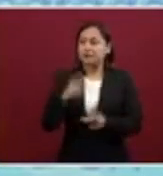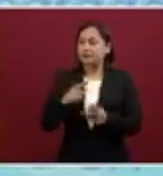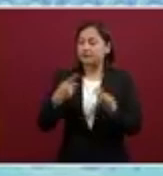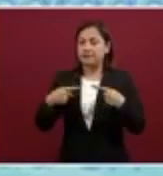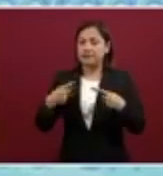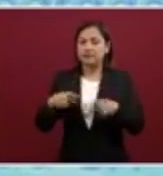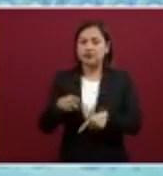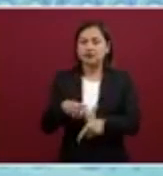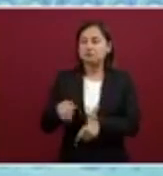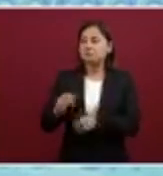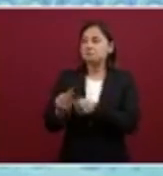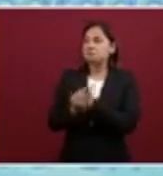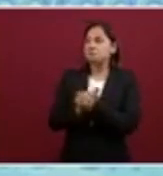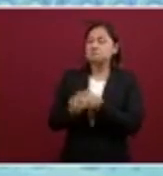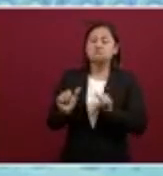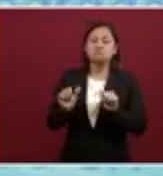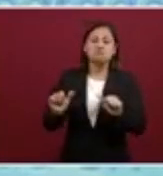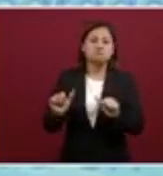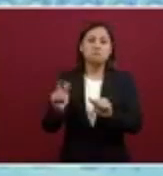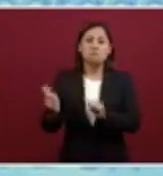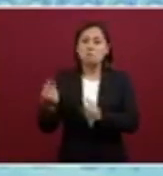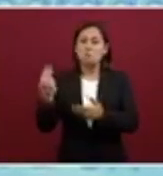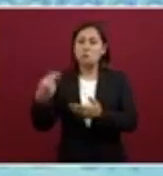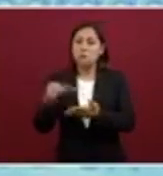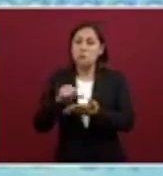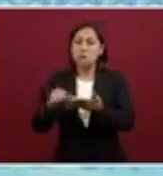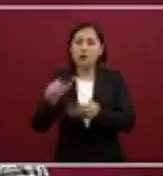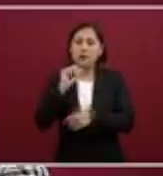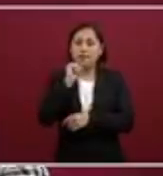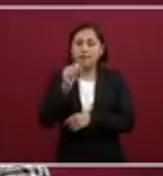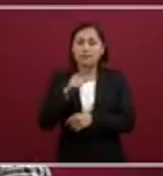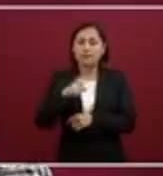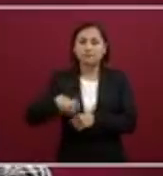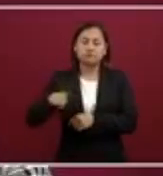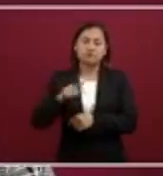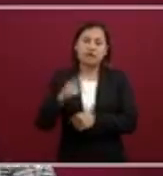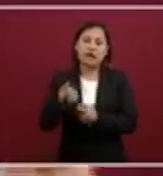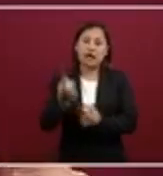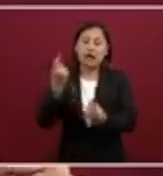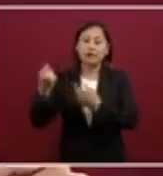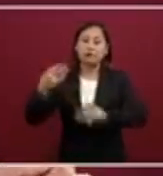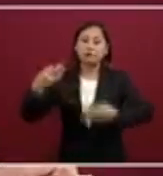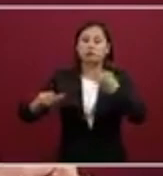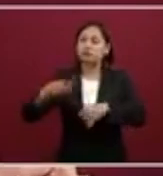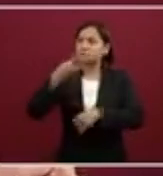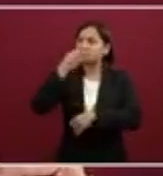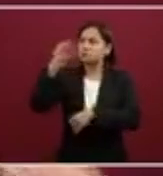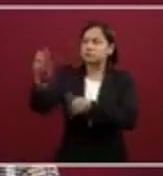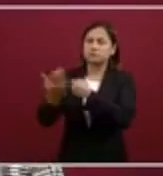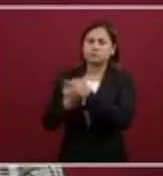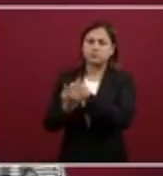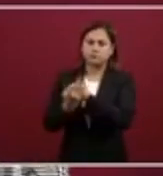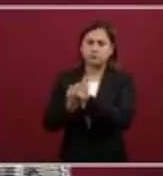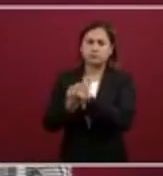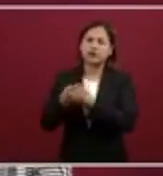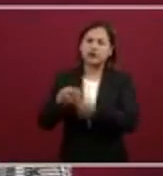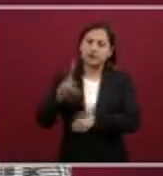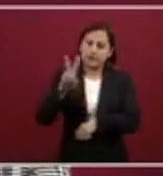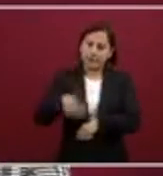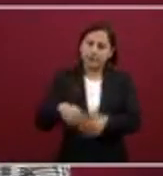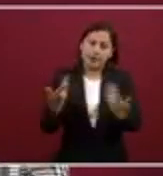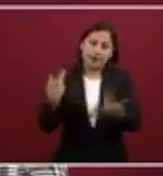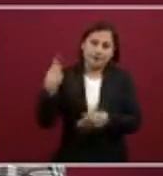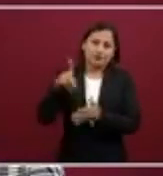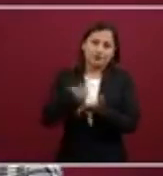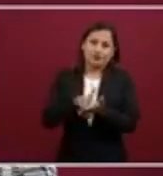escalonada, más contribuyentes y algunos se iban amparando. Era un tema, insisto, de ejercicio libre de derechos, porque pues era